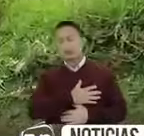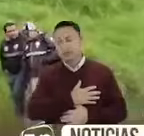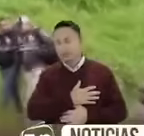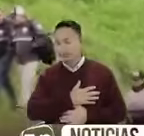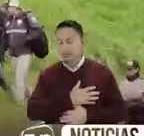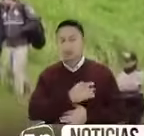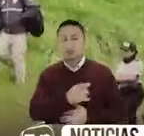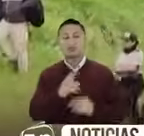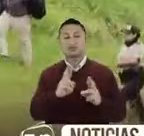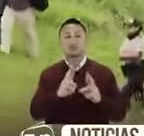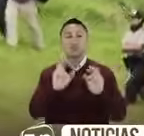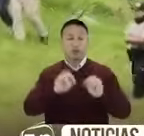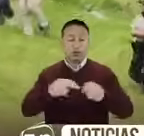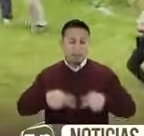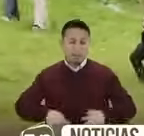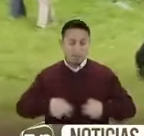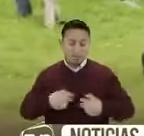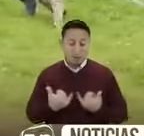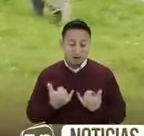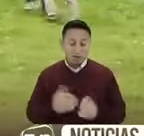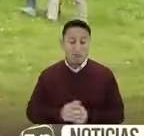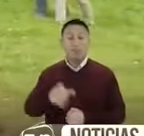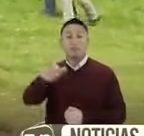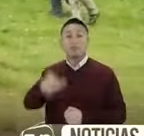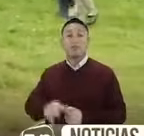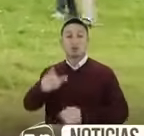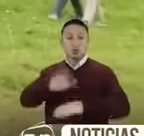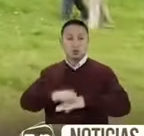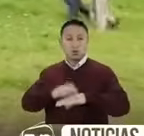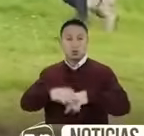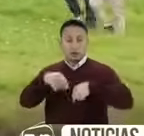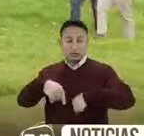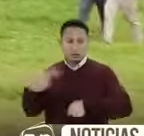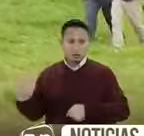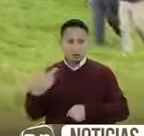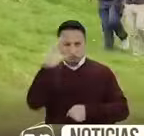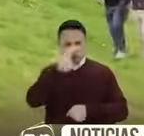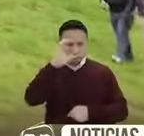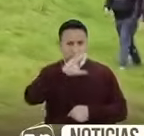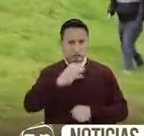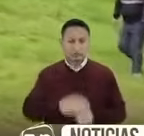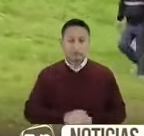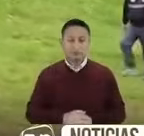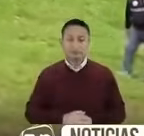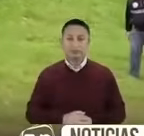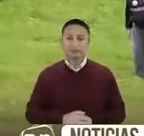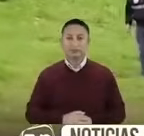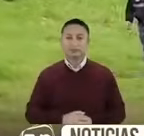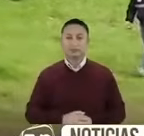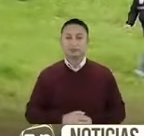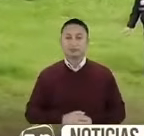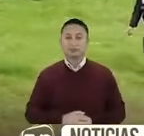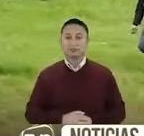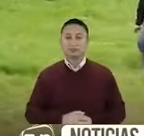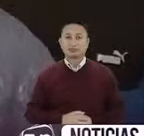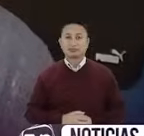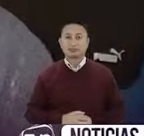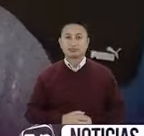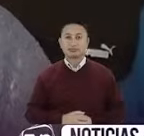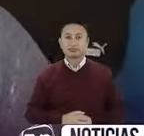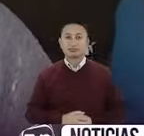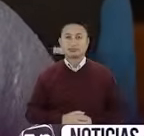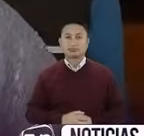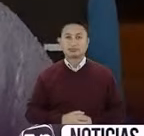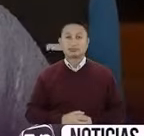vida, solicitan se busque a quien cegó la vida de los 2 angelitos que ahora ya descansan en paz junto a su madre. Es indignante que